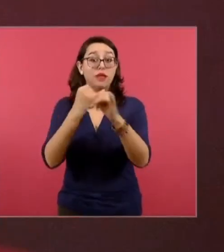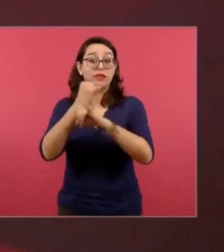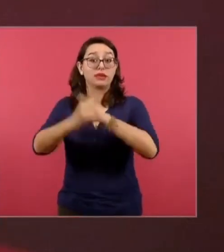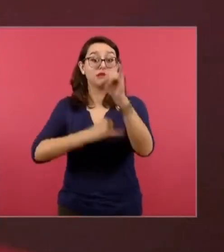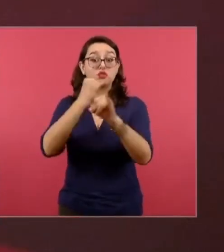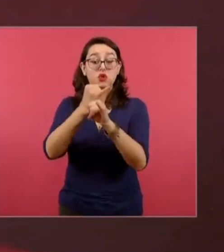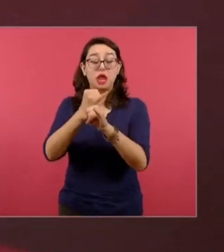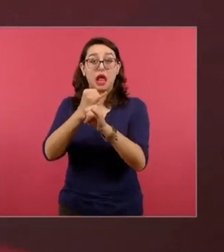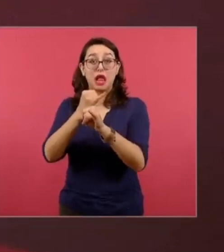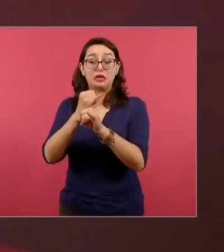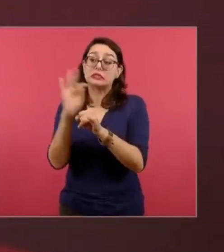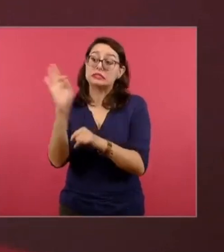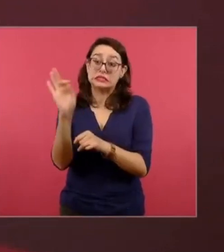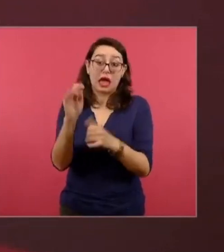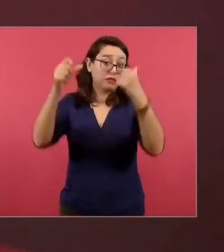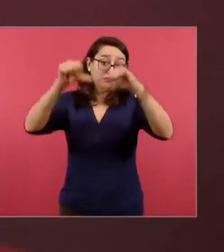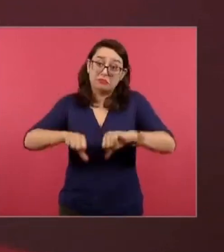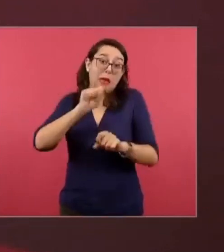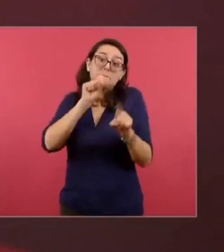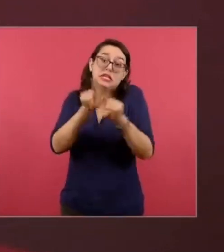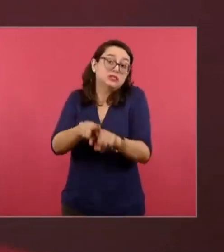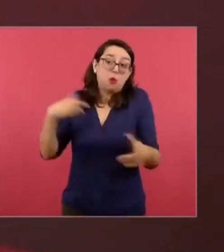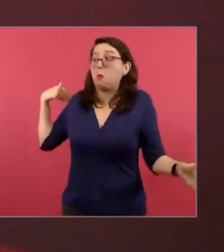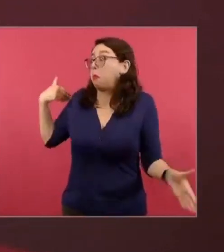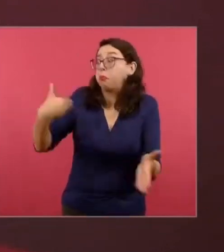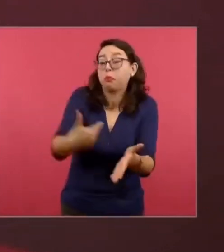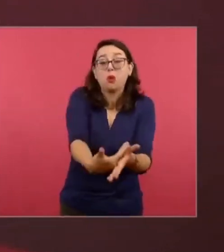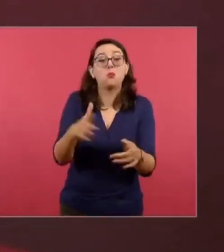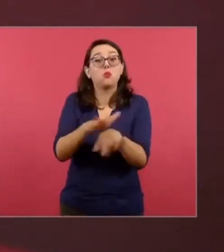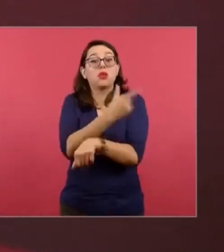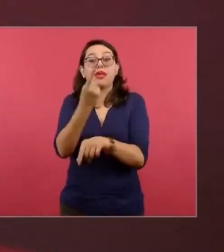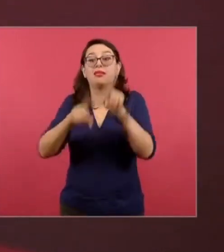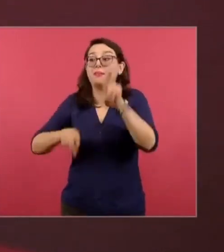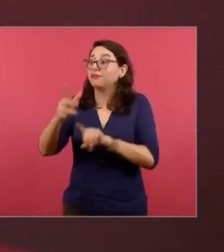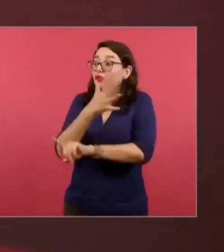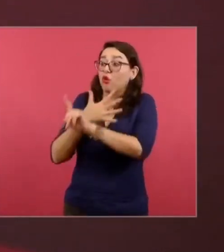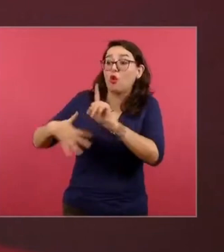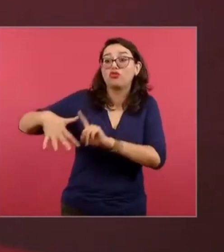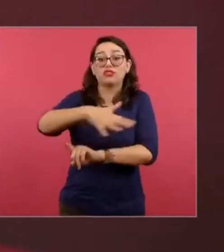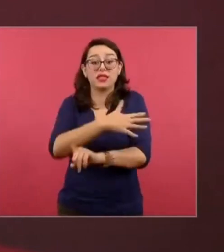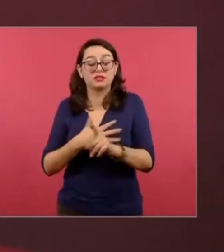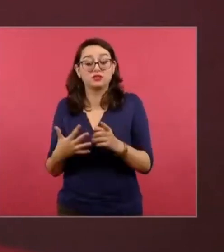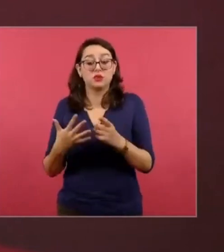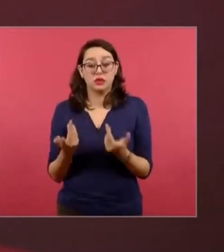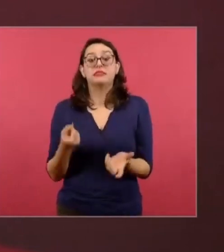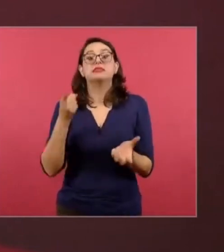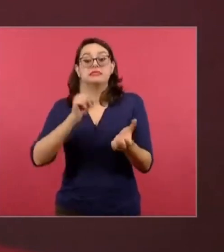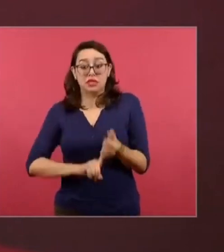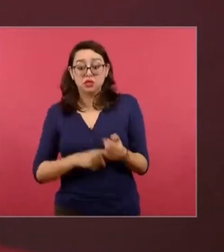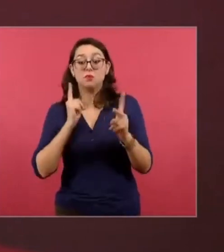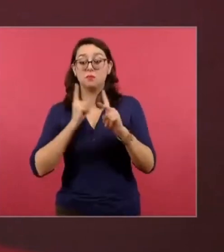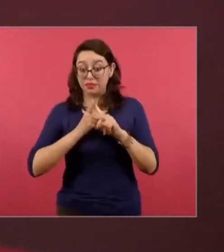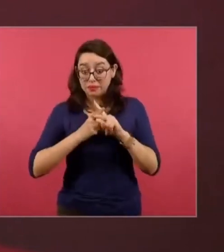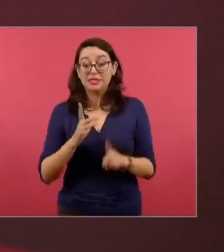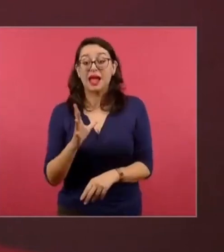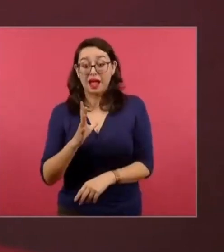hay matemáticas, sí están en los libros de texto, sí están desarrolladas a profundidad, y lo dijo bien el